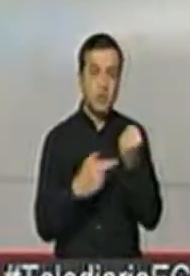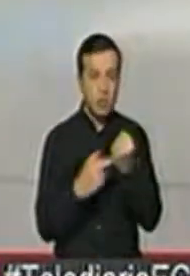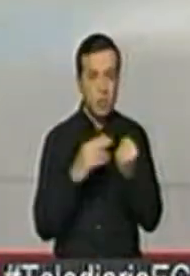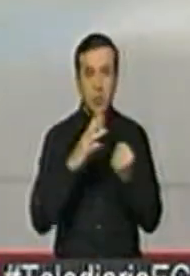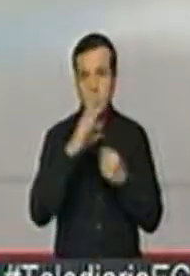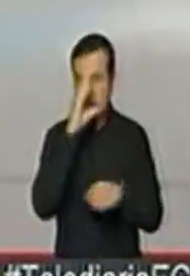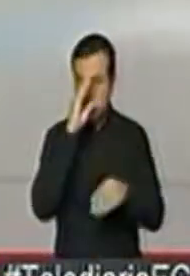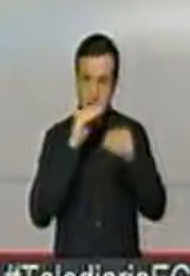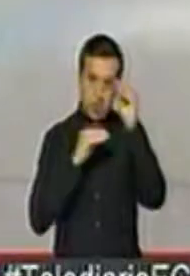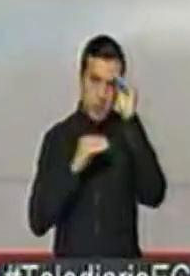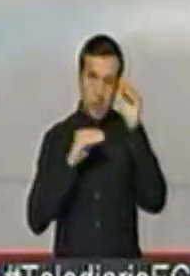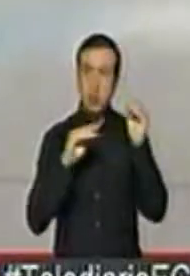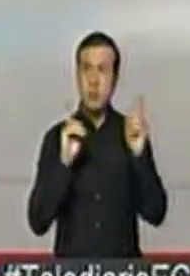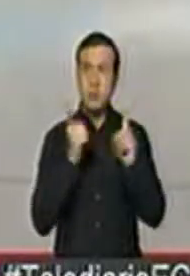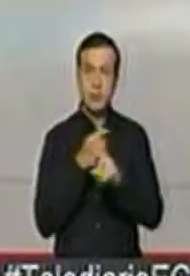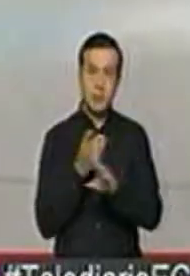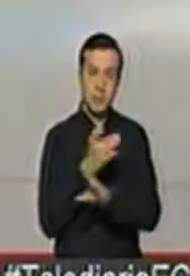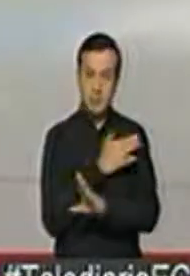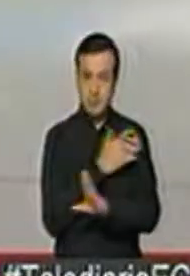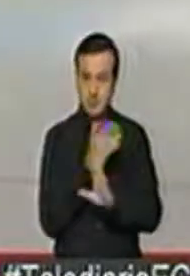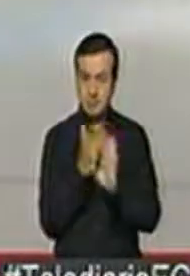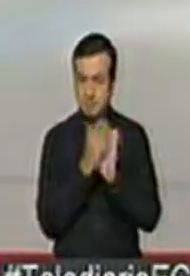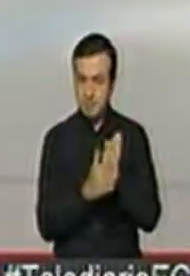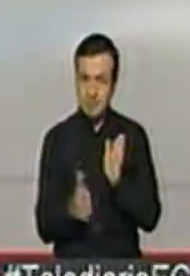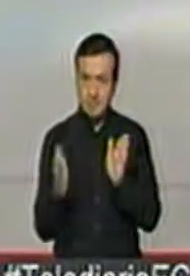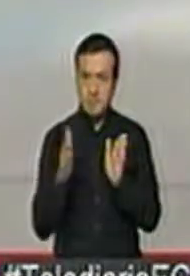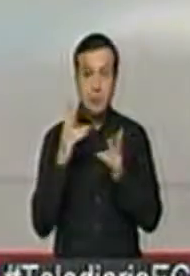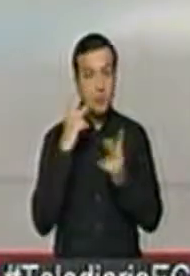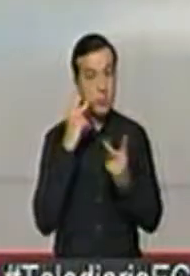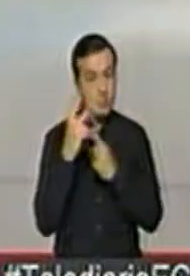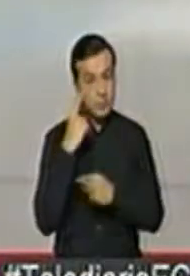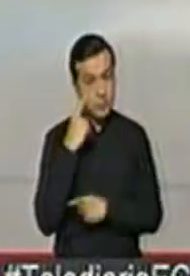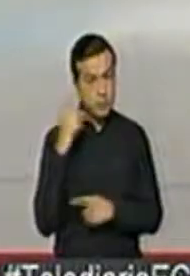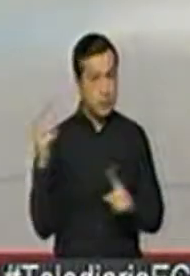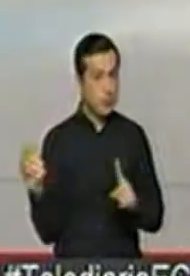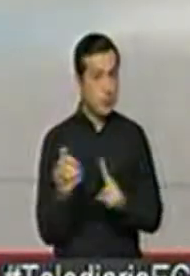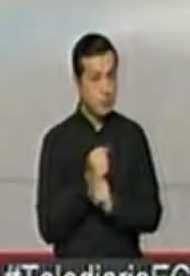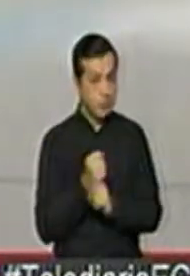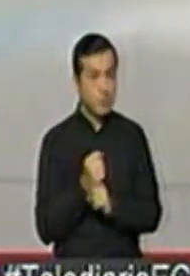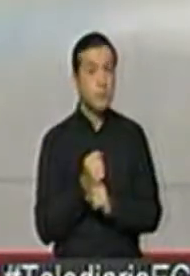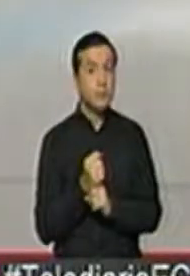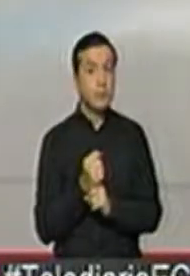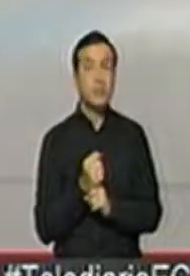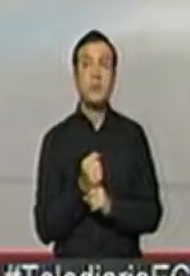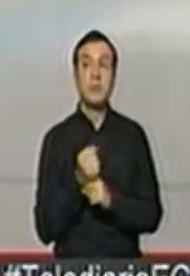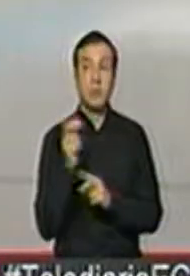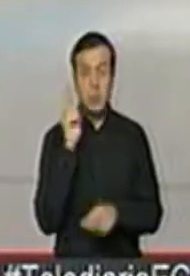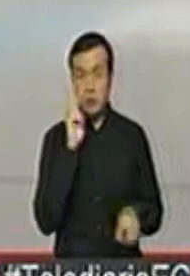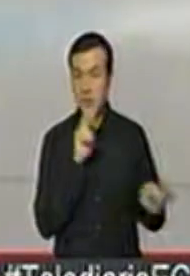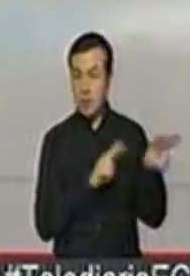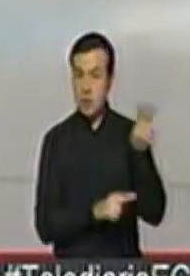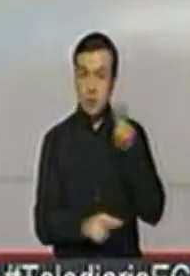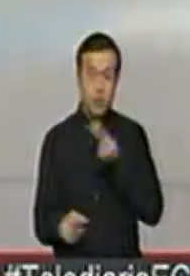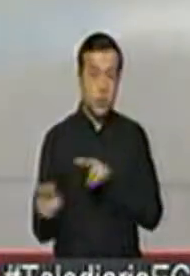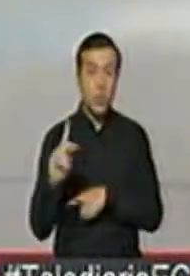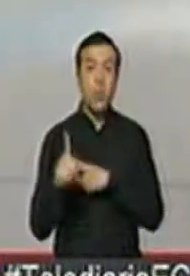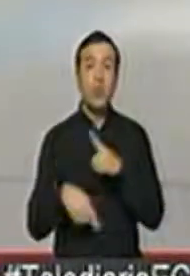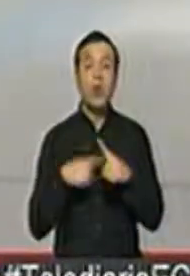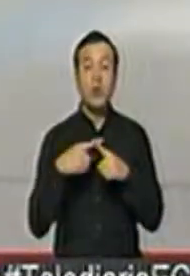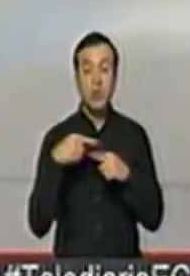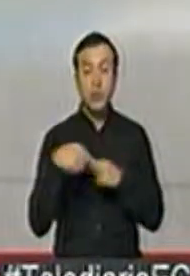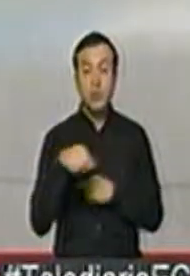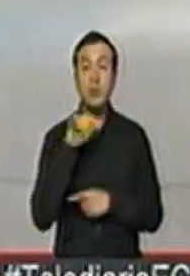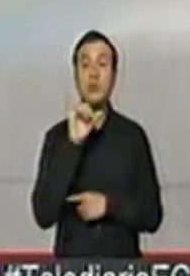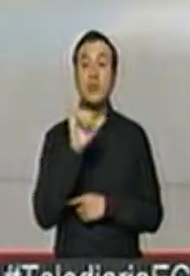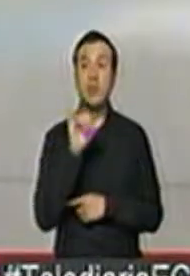nos decía nuestra primera línea base. Esperamos ver los resultados. Esta evaluación se hará el día sábado